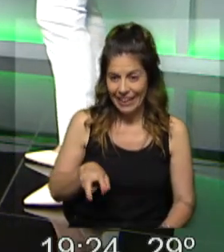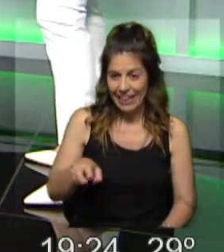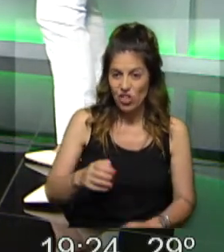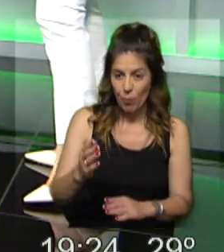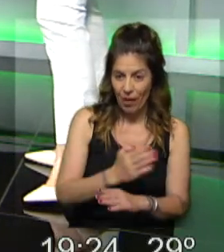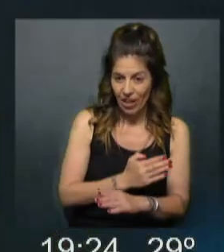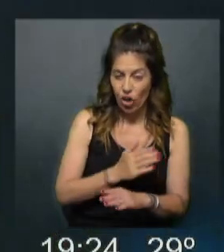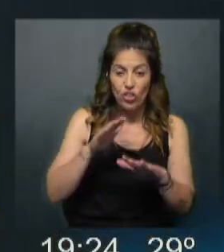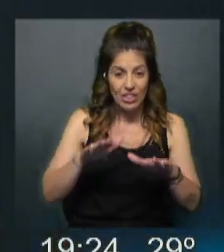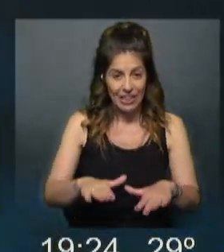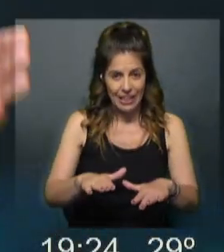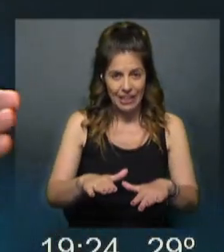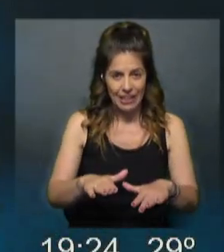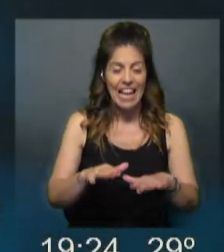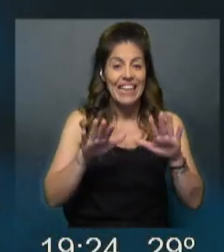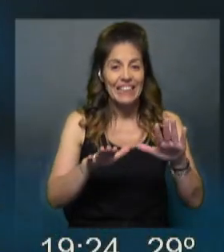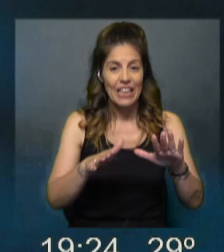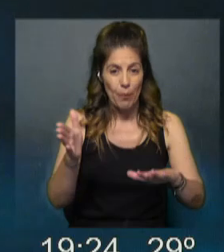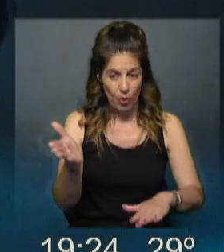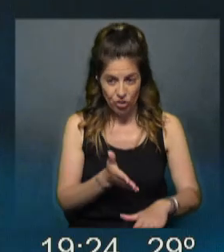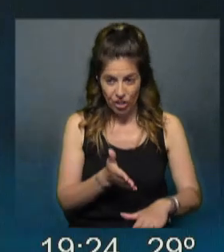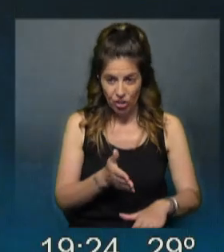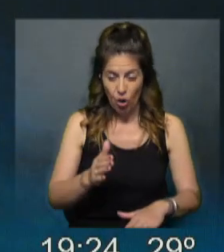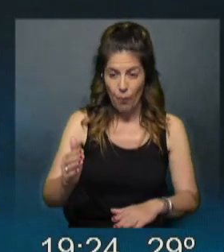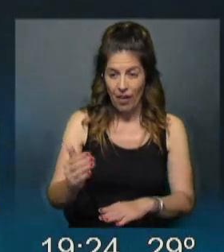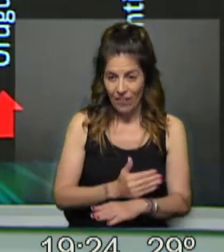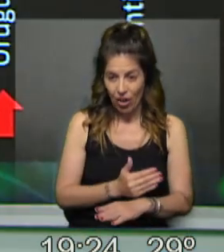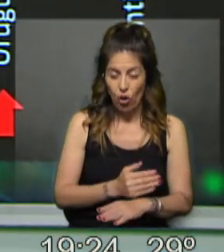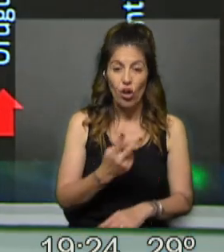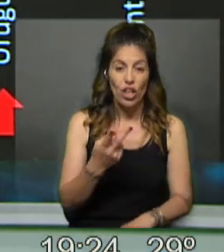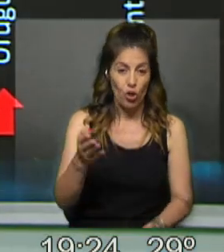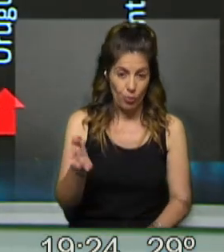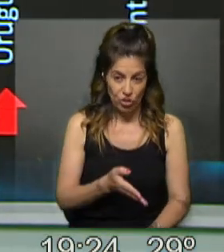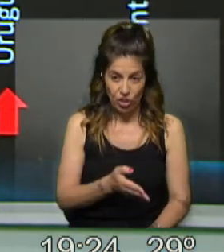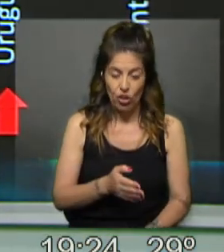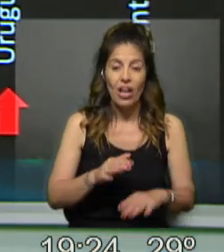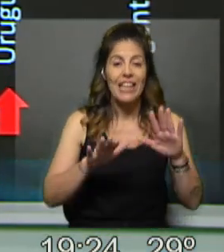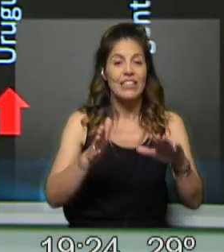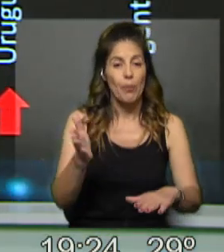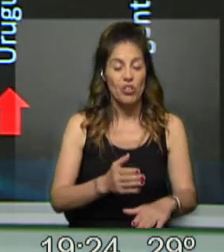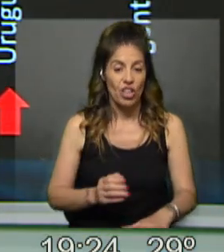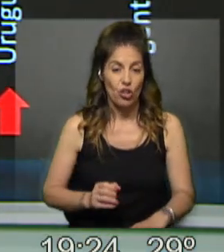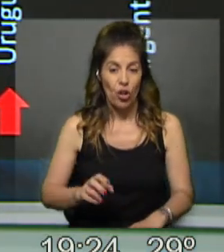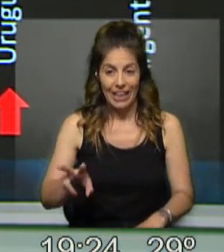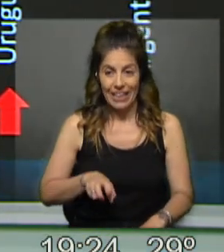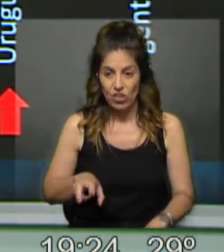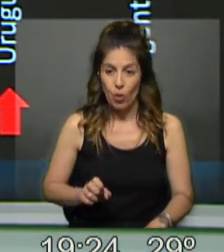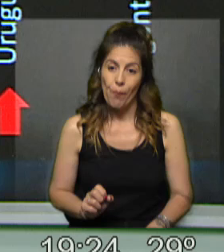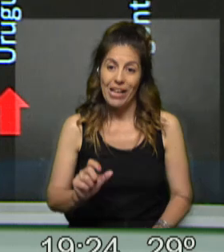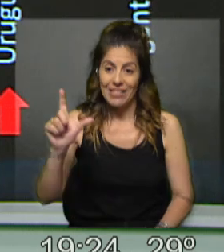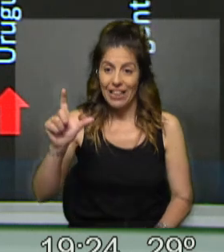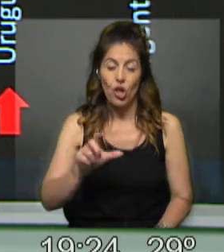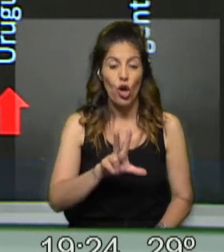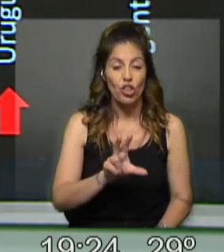bajos se quedan con el perdón el 10% de los ingresos más bajos con el 2% ingreso Y el 10% de ingresos más alos con el